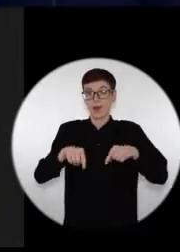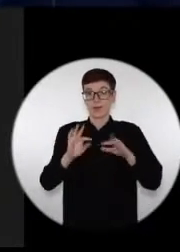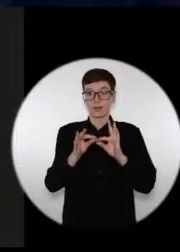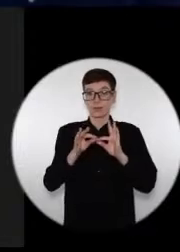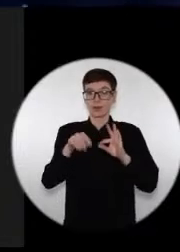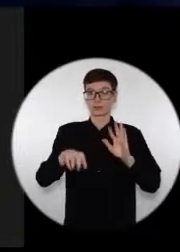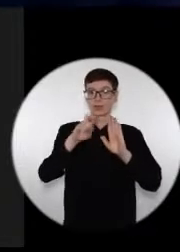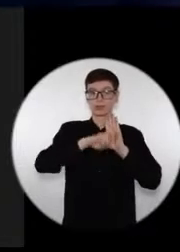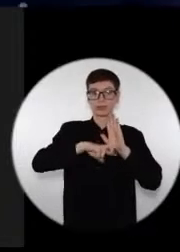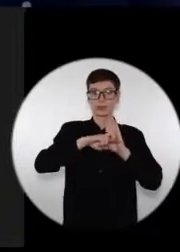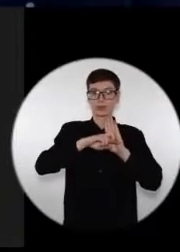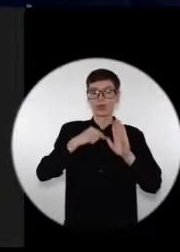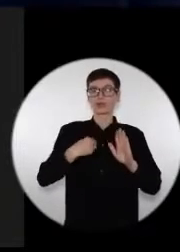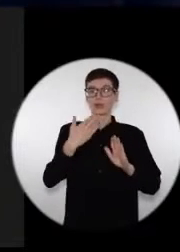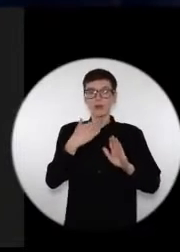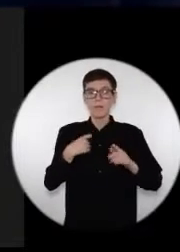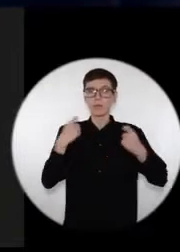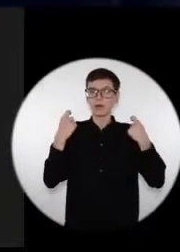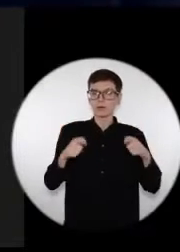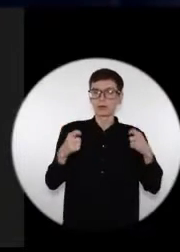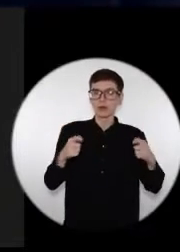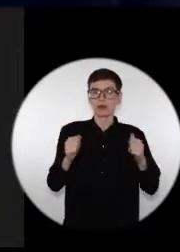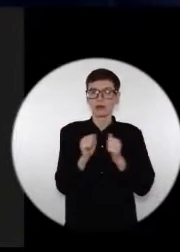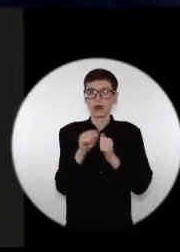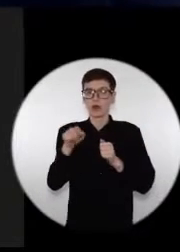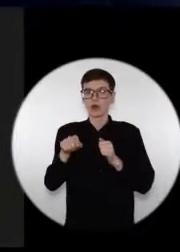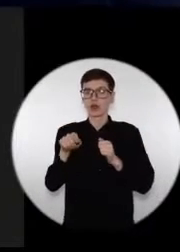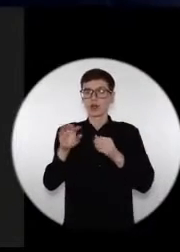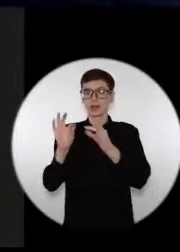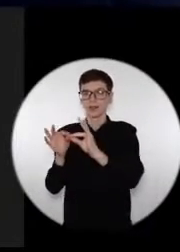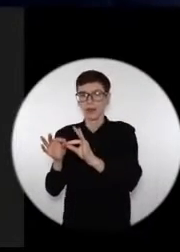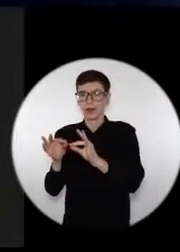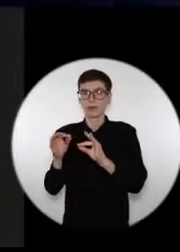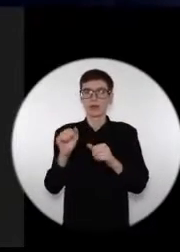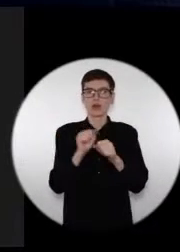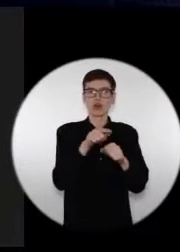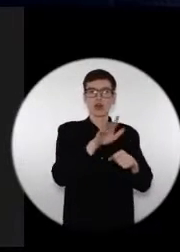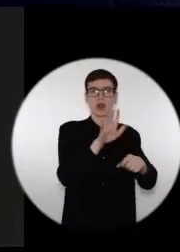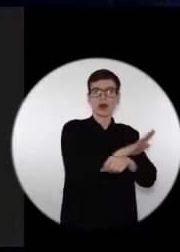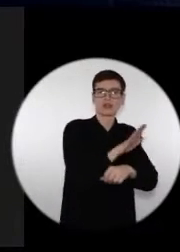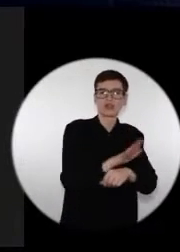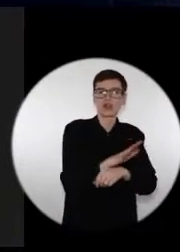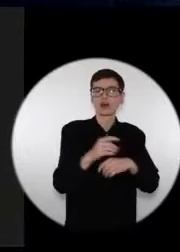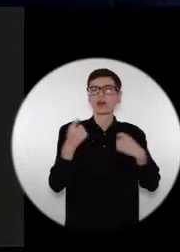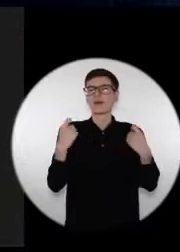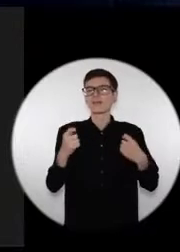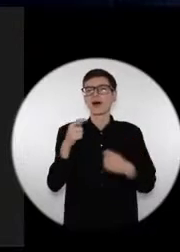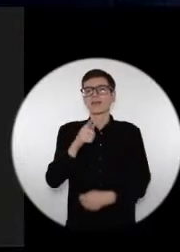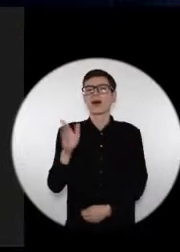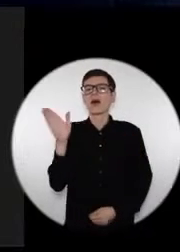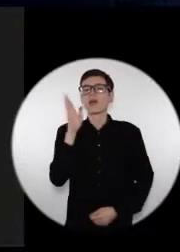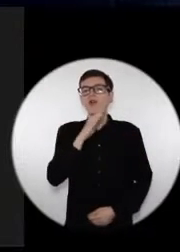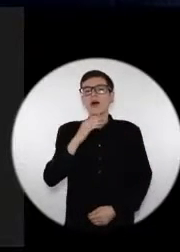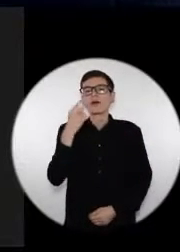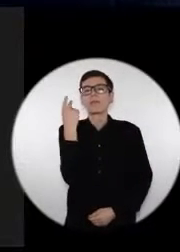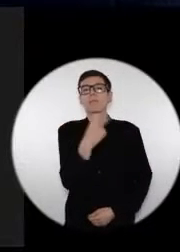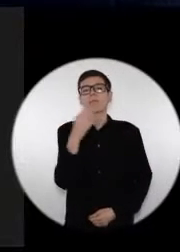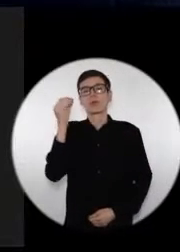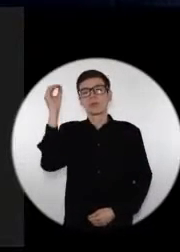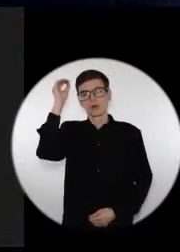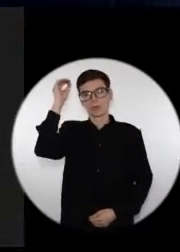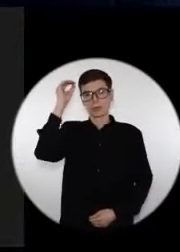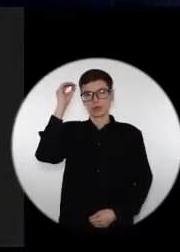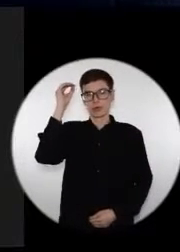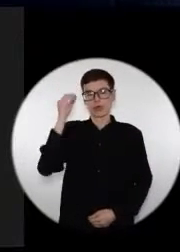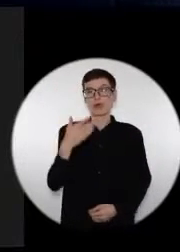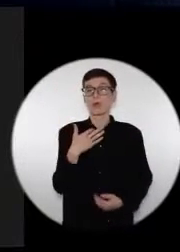como de la interpretación en el proyecto particular lo que yo intenté también con los intérpretes con los actores era que